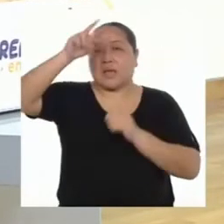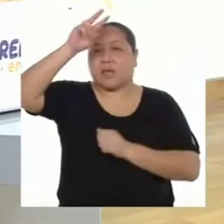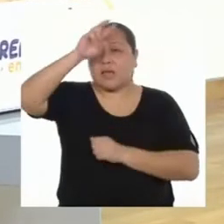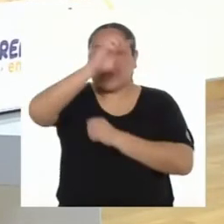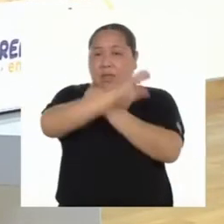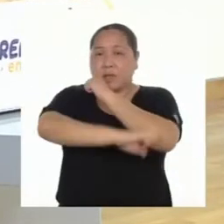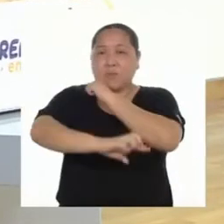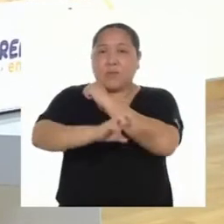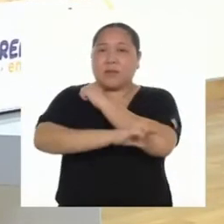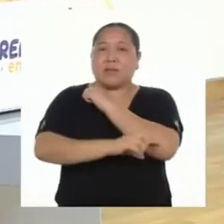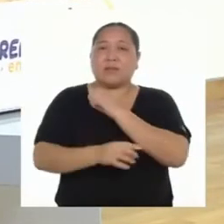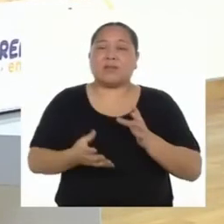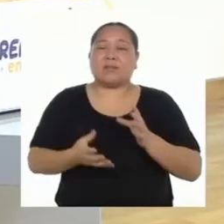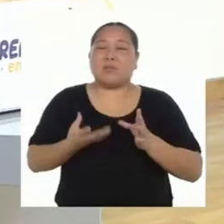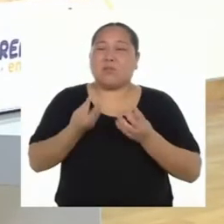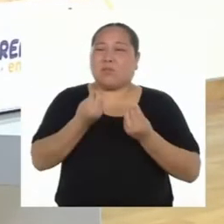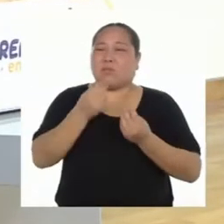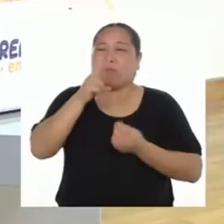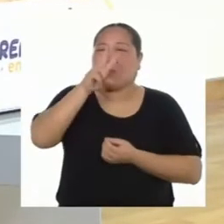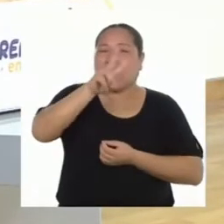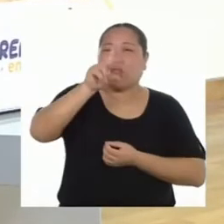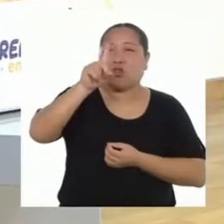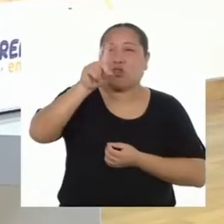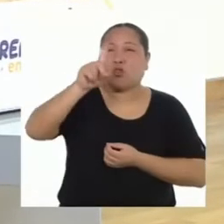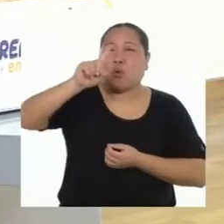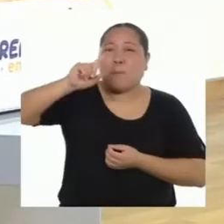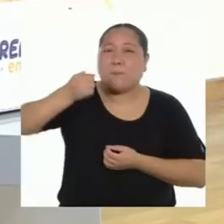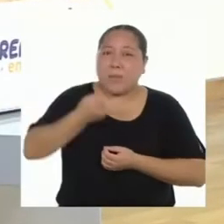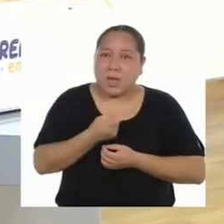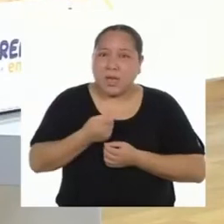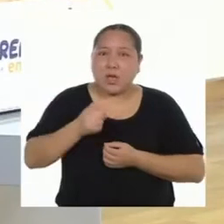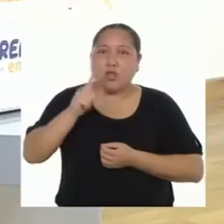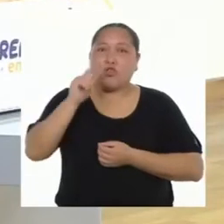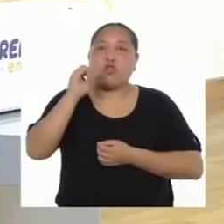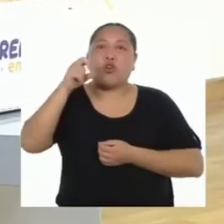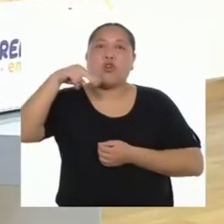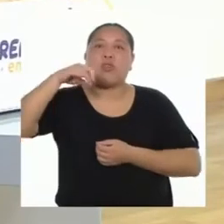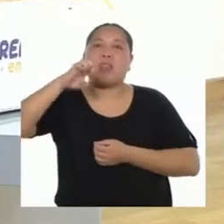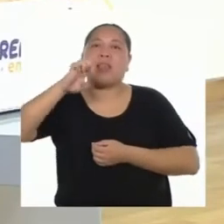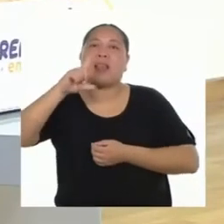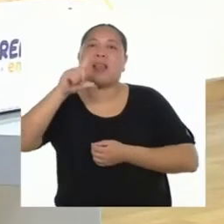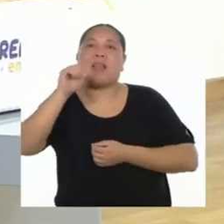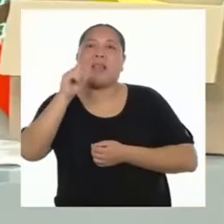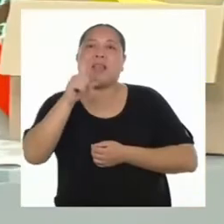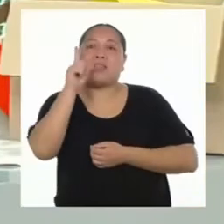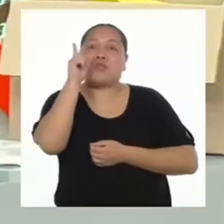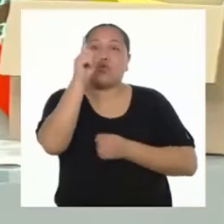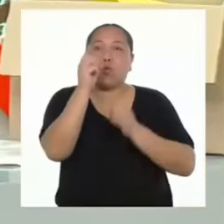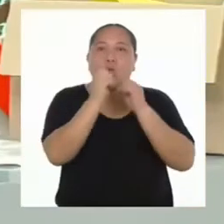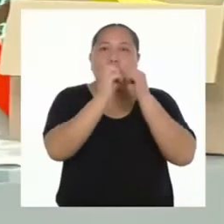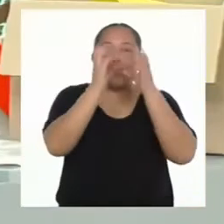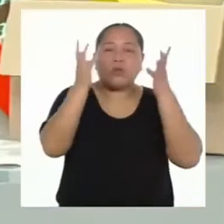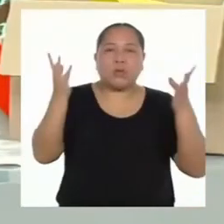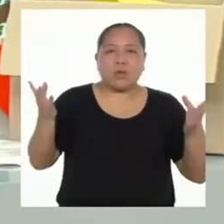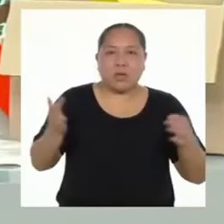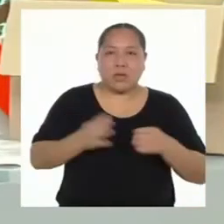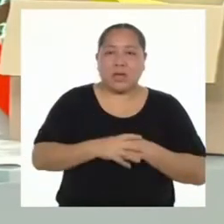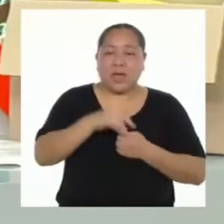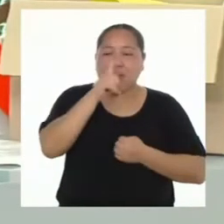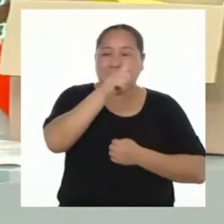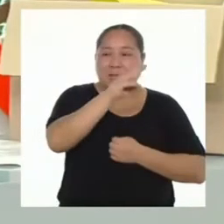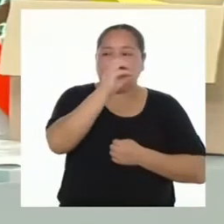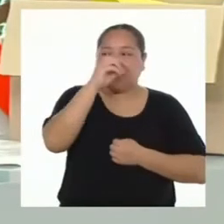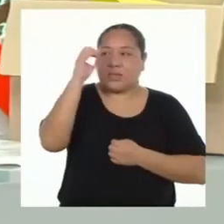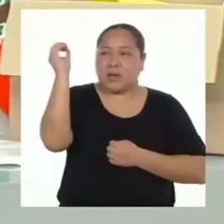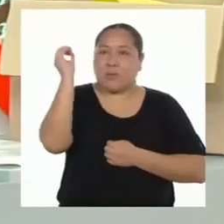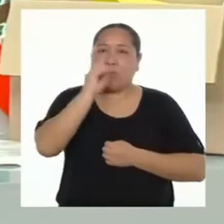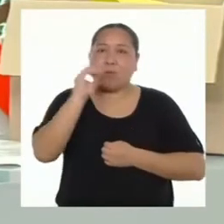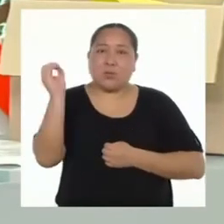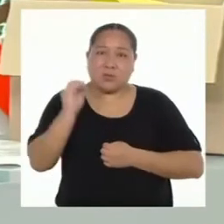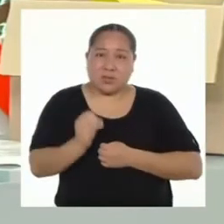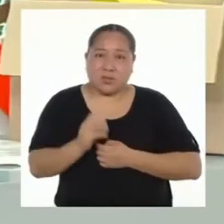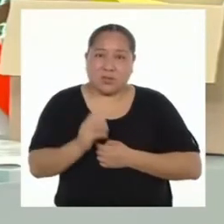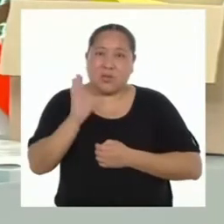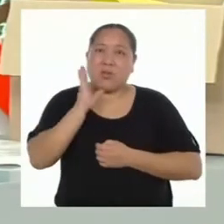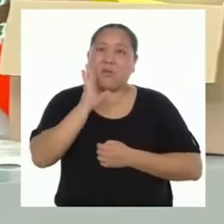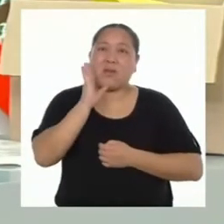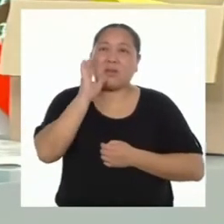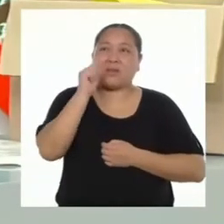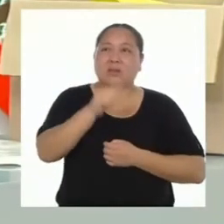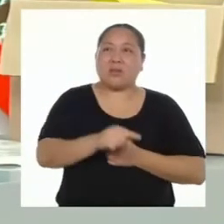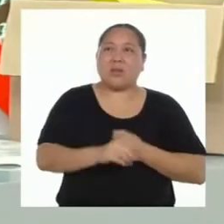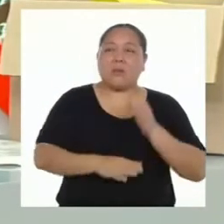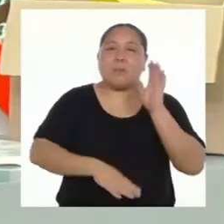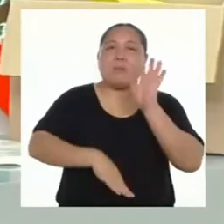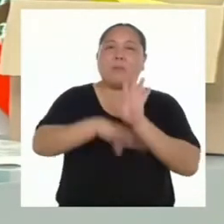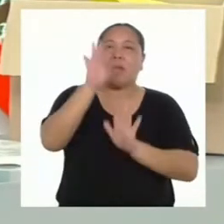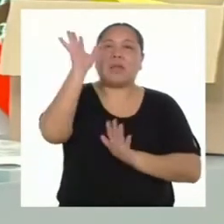se genera 21.000 toneladas de residuos sólidos al día. Del 100% de los residuos sólidos,